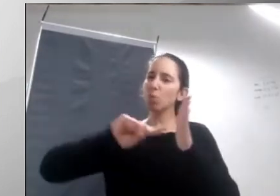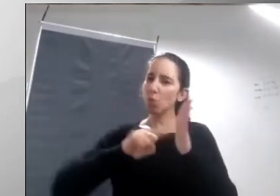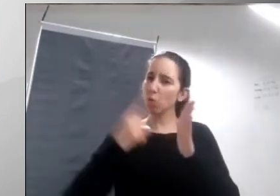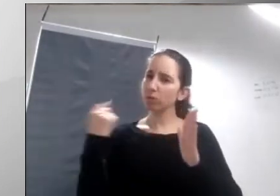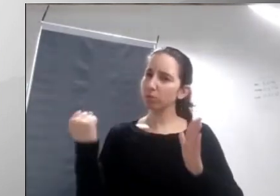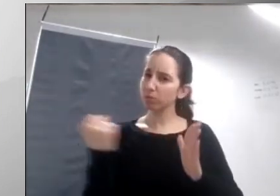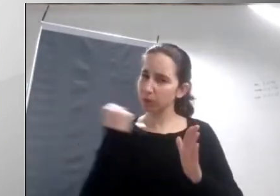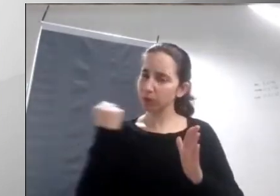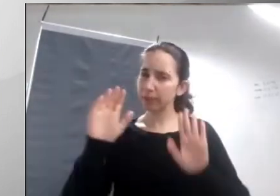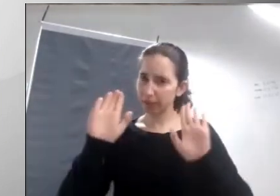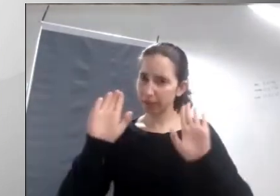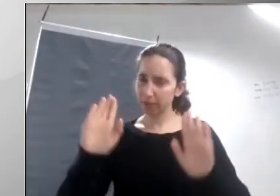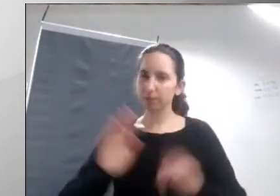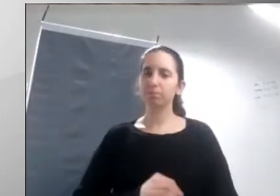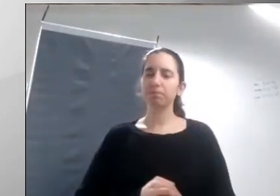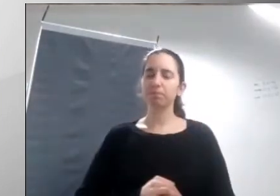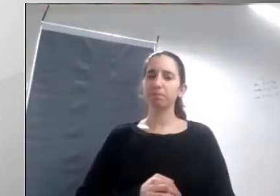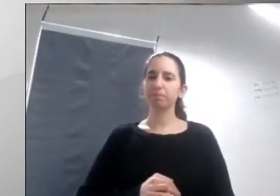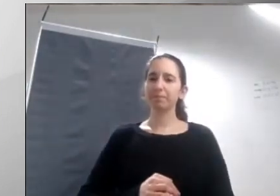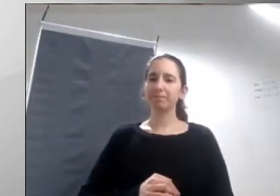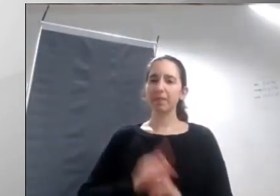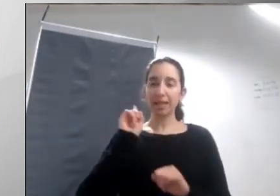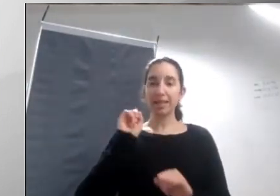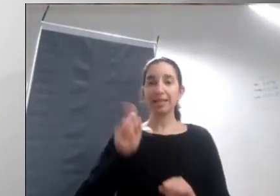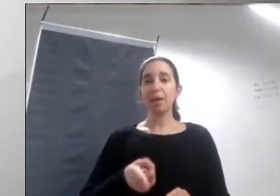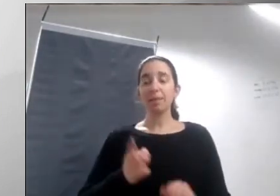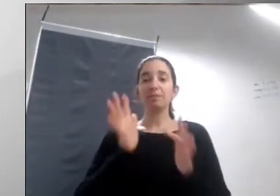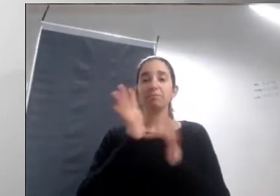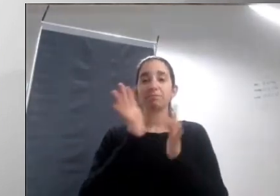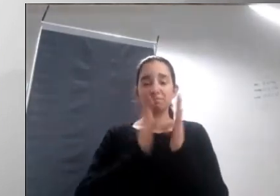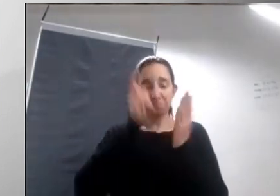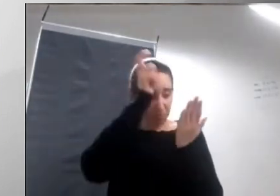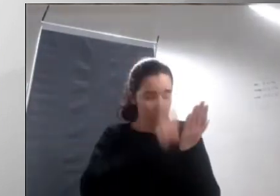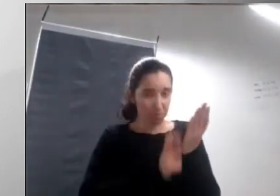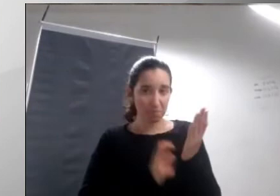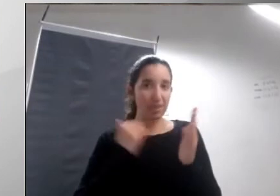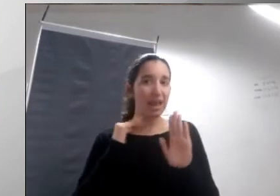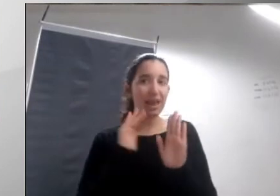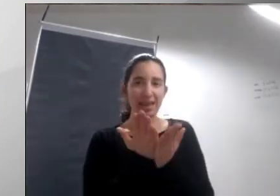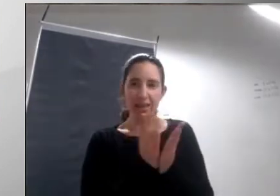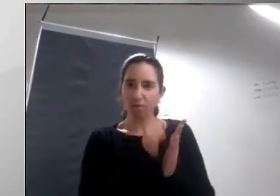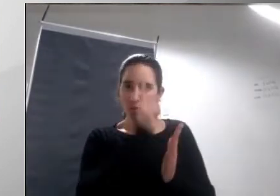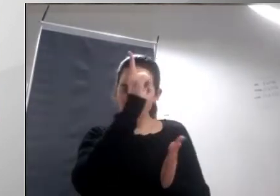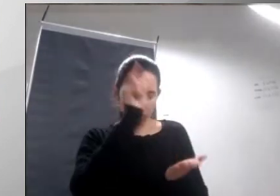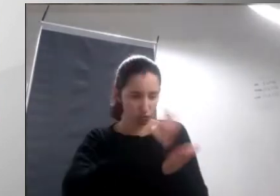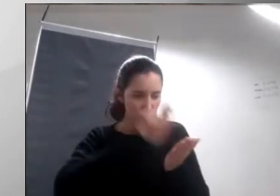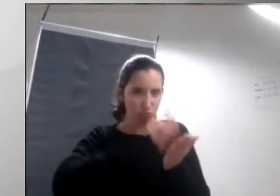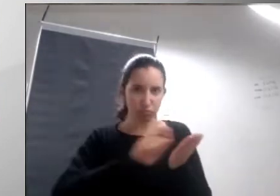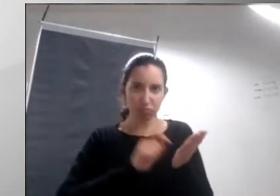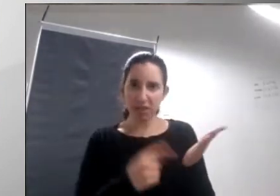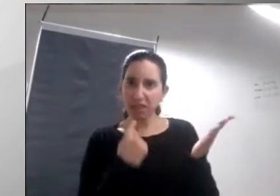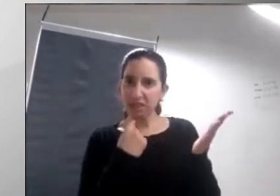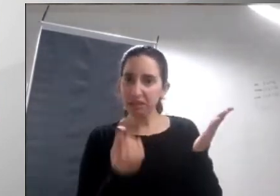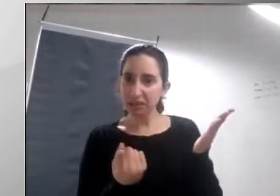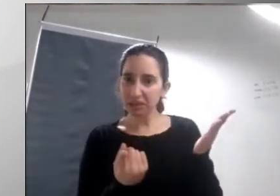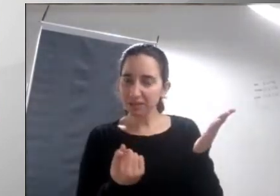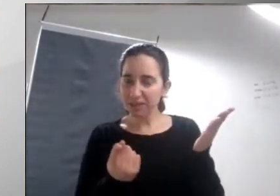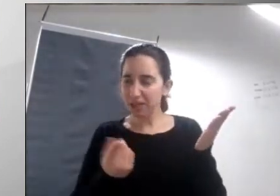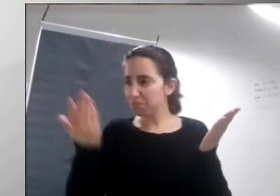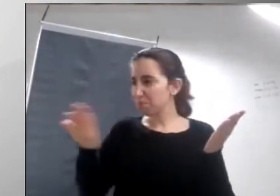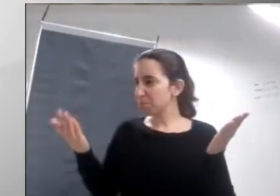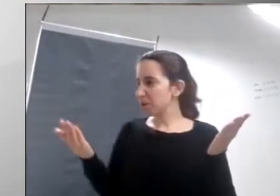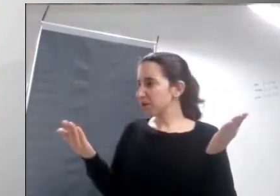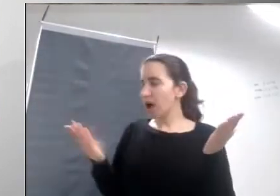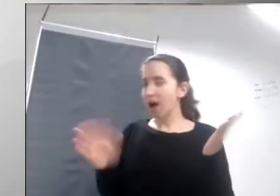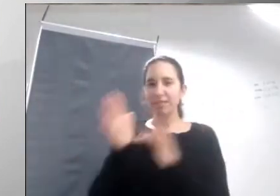está avalado también, incluso por la Biblia, cosa que no me explico por qué muchas veces esto no lo recuerdan, pareciera